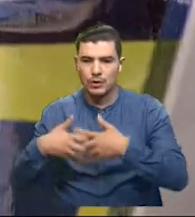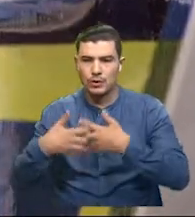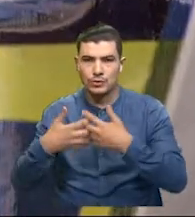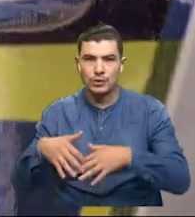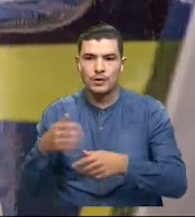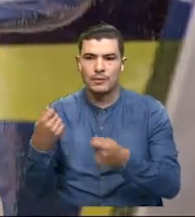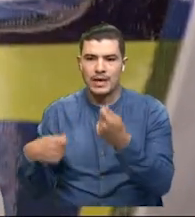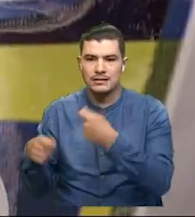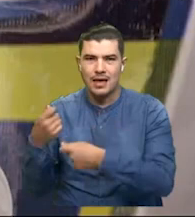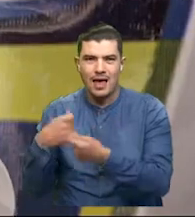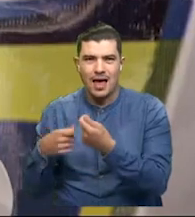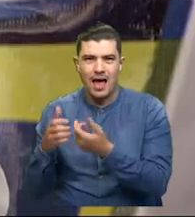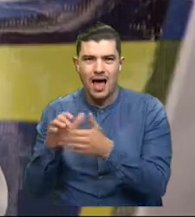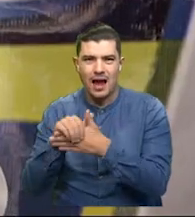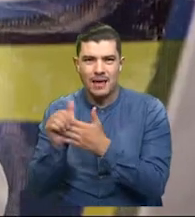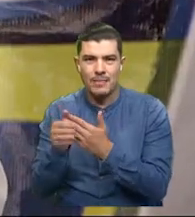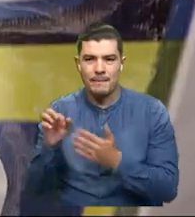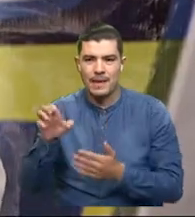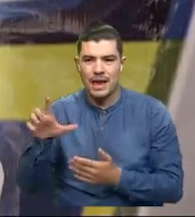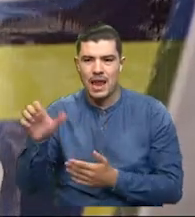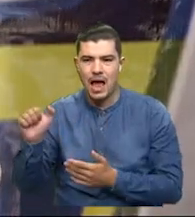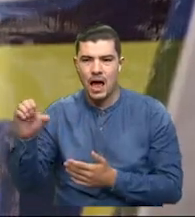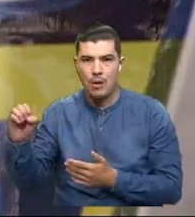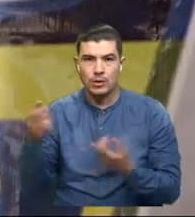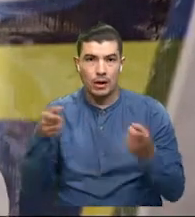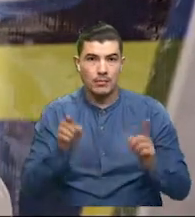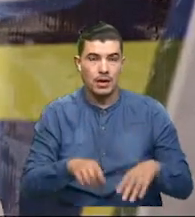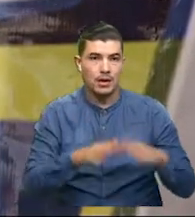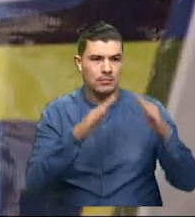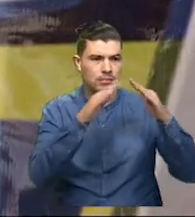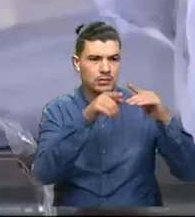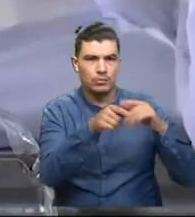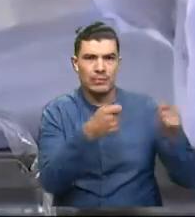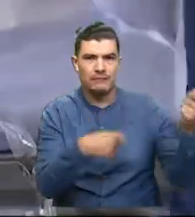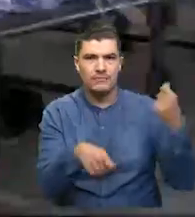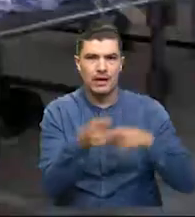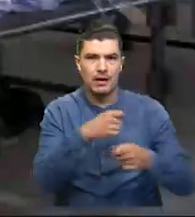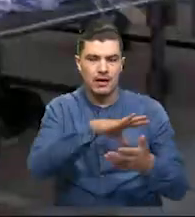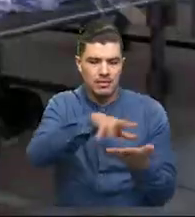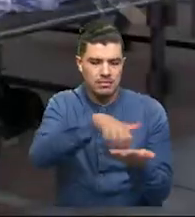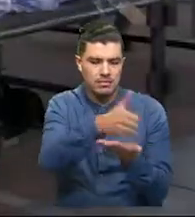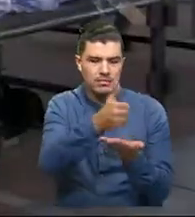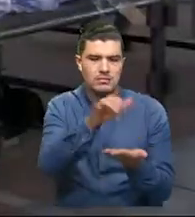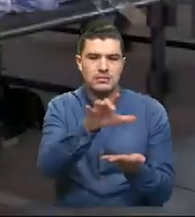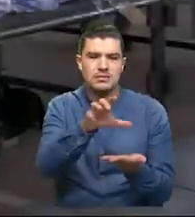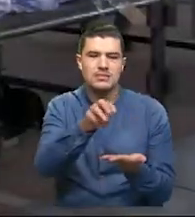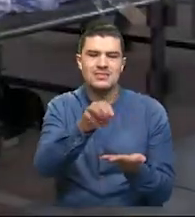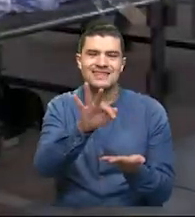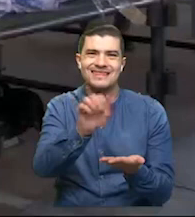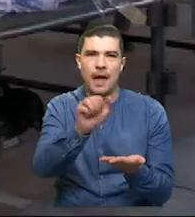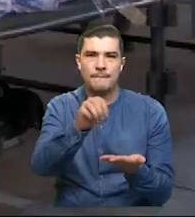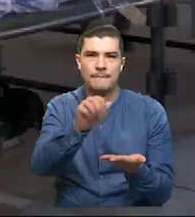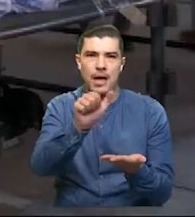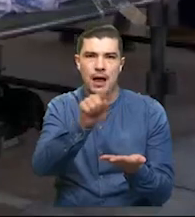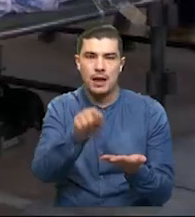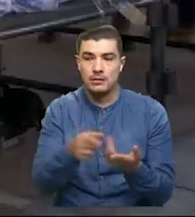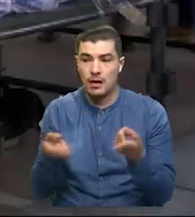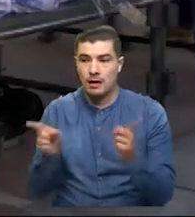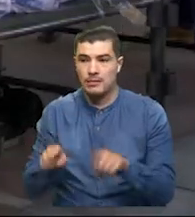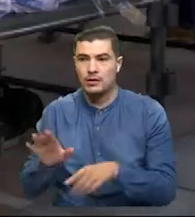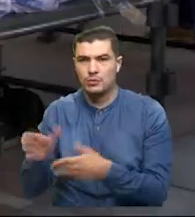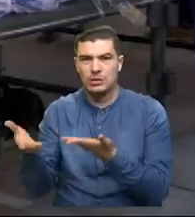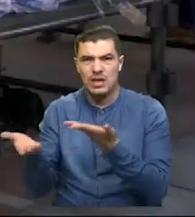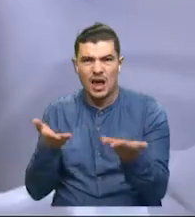de arepas de pelado, tenemos caseta de ventas de tamales, tenemos aquí también tienda Donde